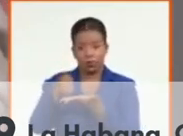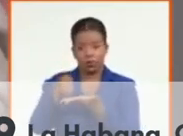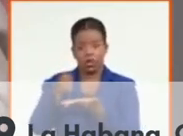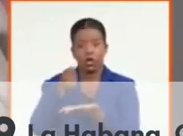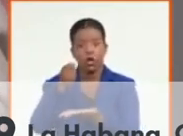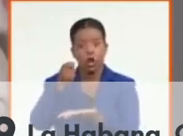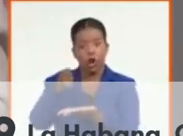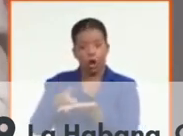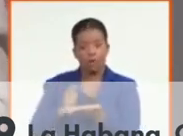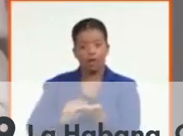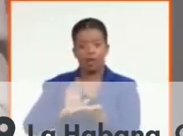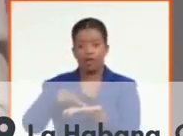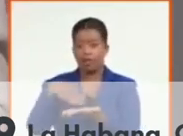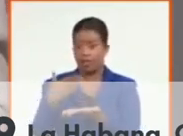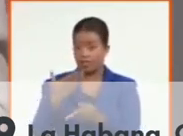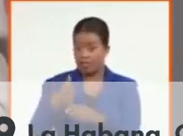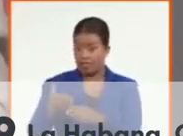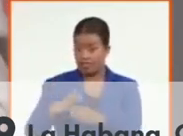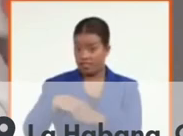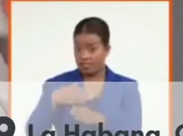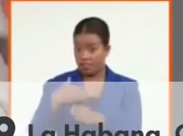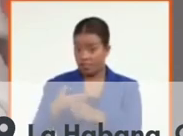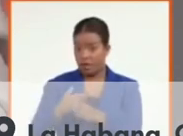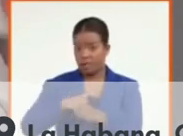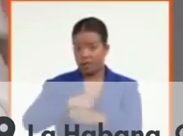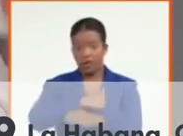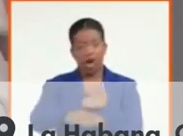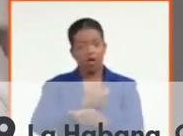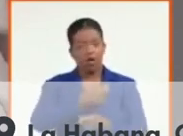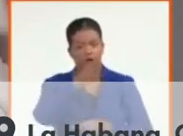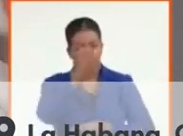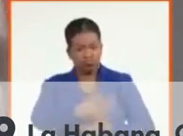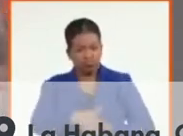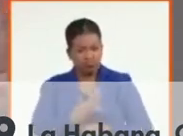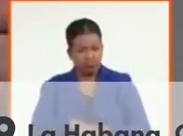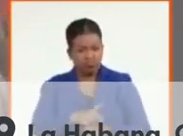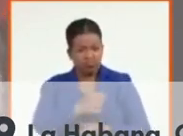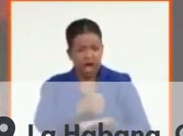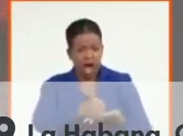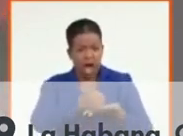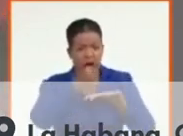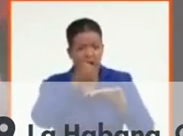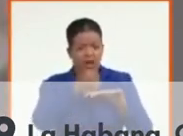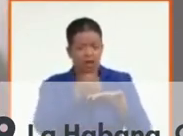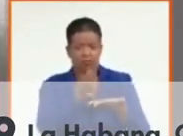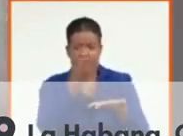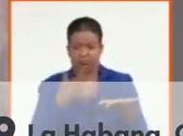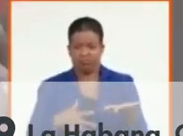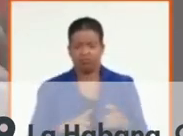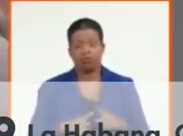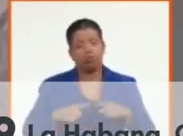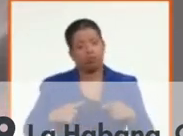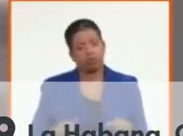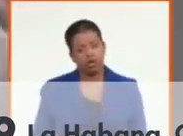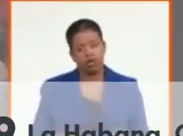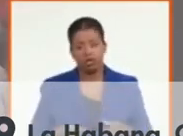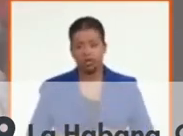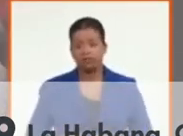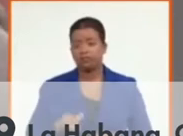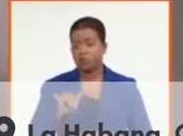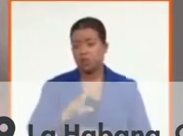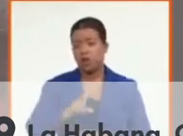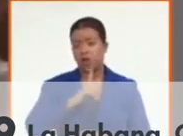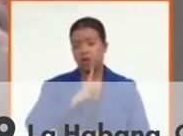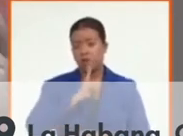a los privados sacar el 200 700 por ciento de utilidad pero no puede ser y así pasa con el agua si pasa